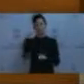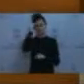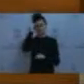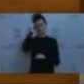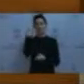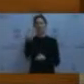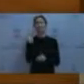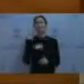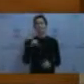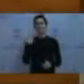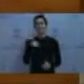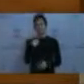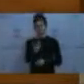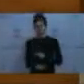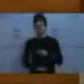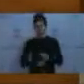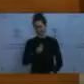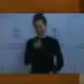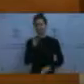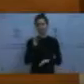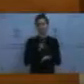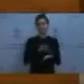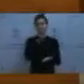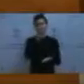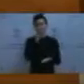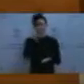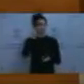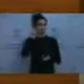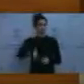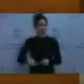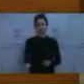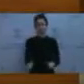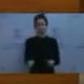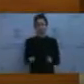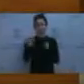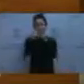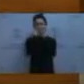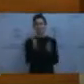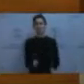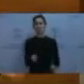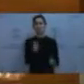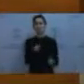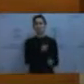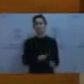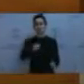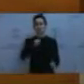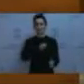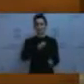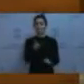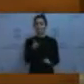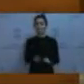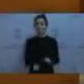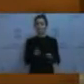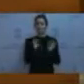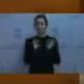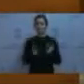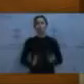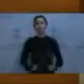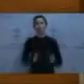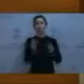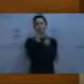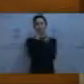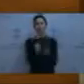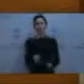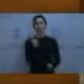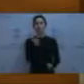hicimos. Entre otras razones, y yo creo que es una obviedad, pero los presupuestos del Estado y también los presupuestos de una comunidad